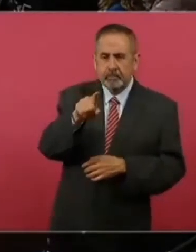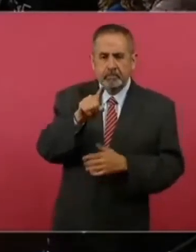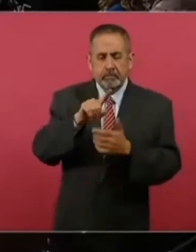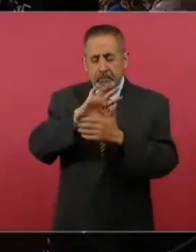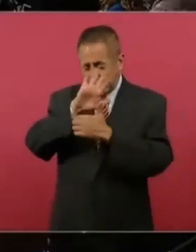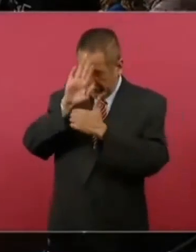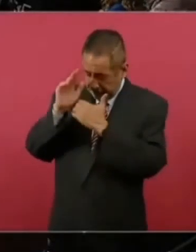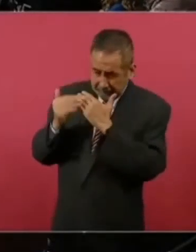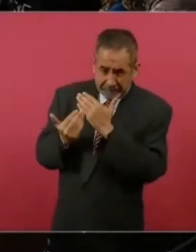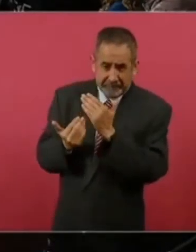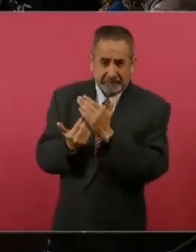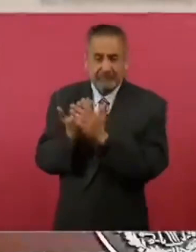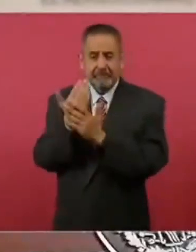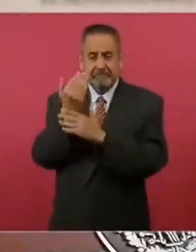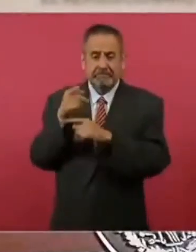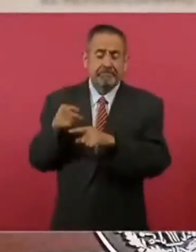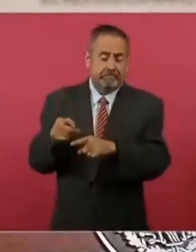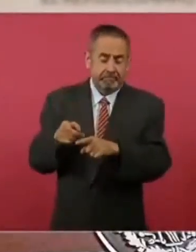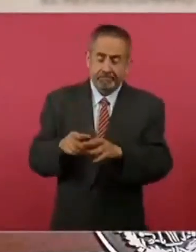la madrugada.